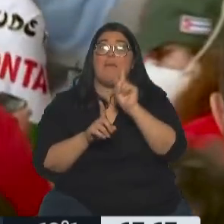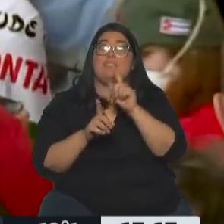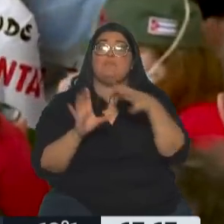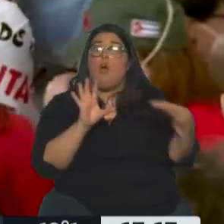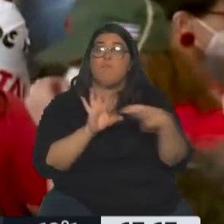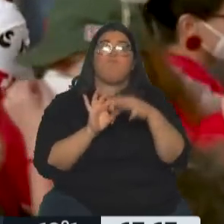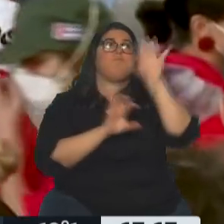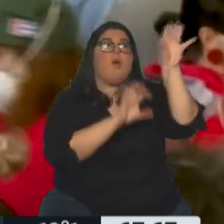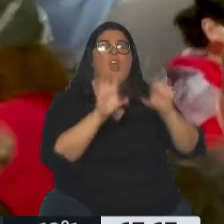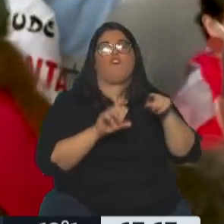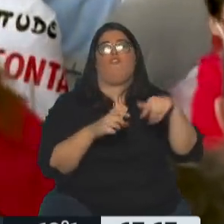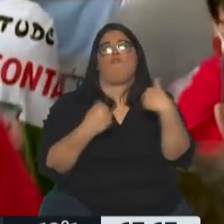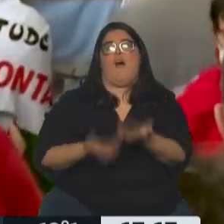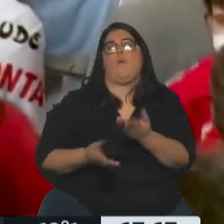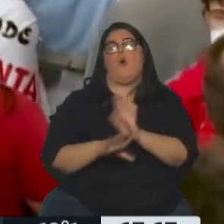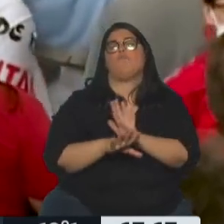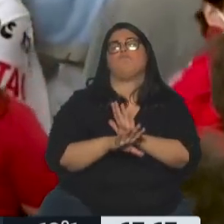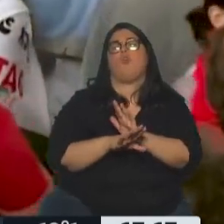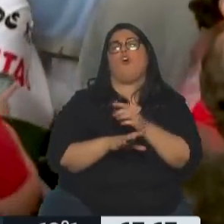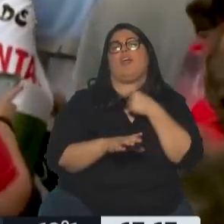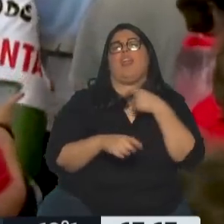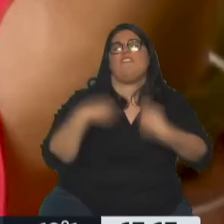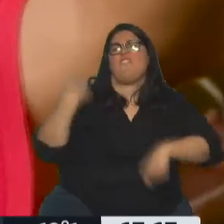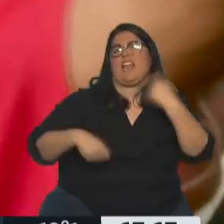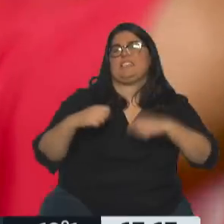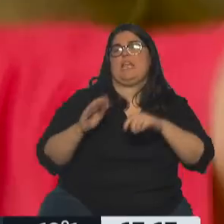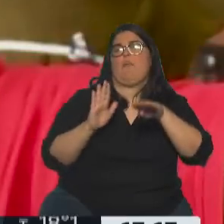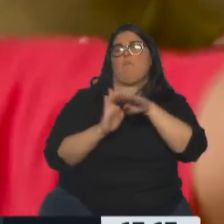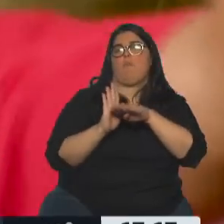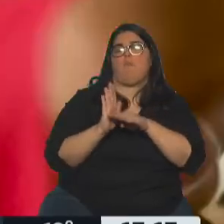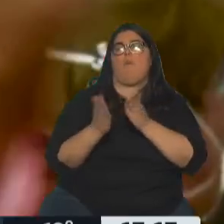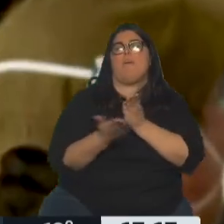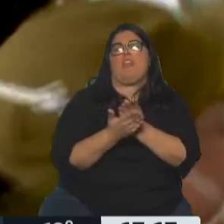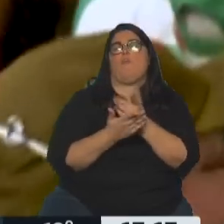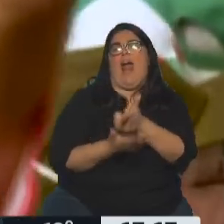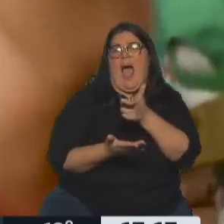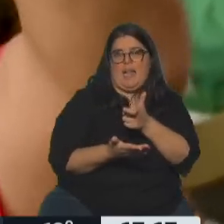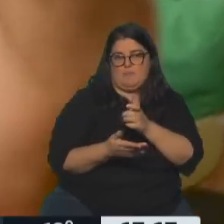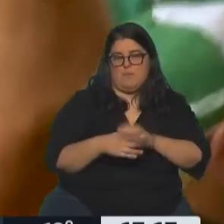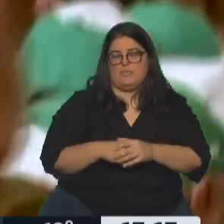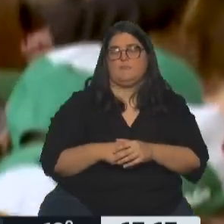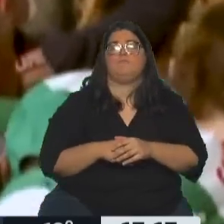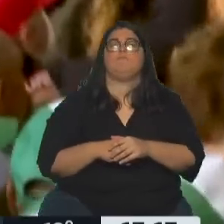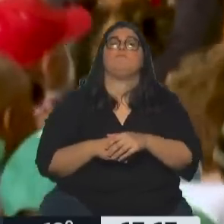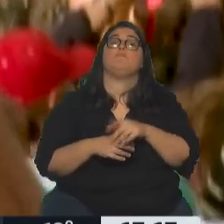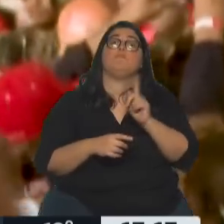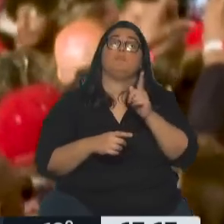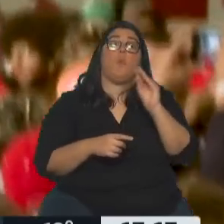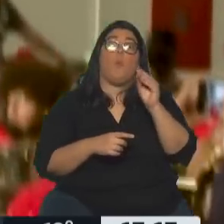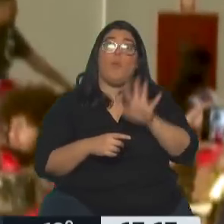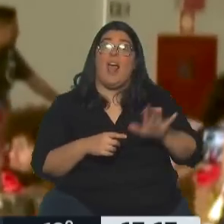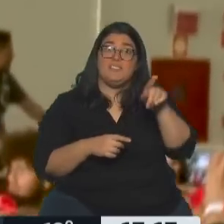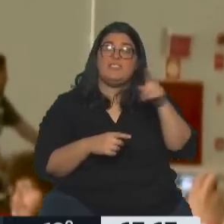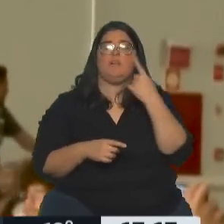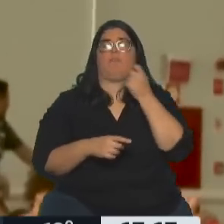a favor de, digamos, flexibilizar justamente los pedidos para acceder a un arma. Bueno, en el caso de Brasil se nota de forma muy